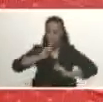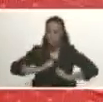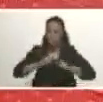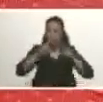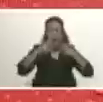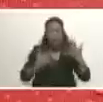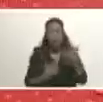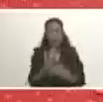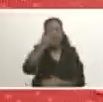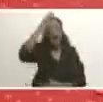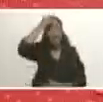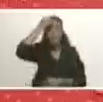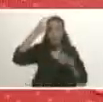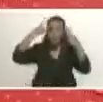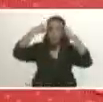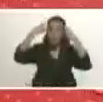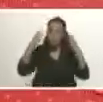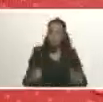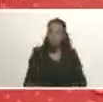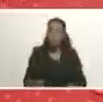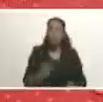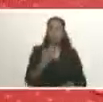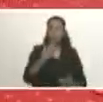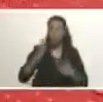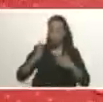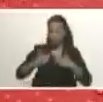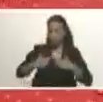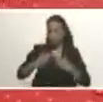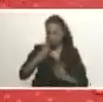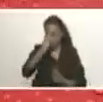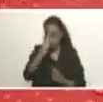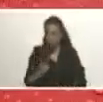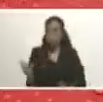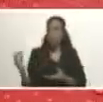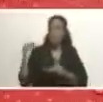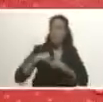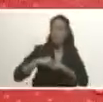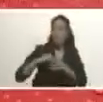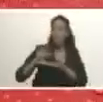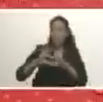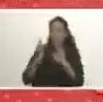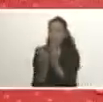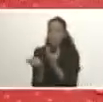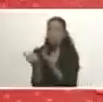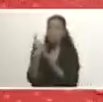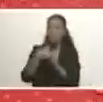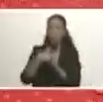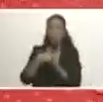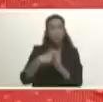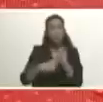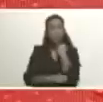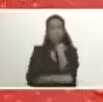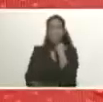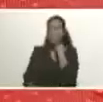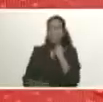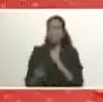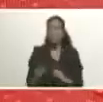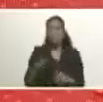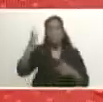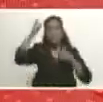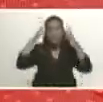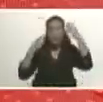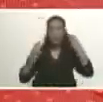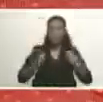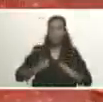mi crecimiento profesional. Cuenten conmigo, soy uno más de ustedes. No lo defraudaré. ¡Chávez